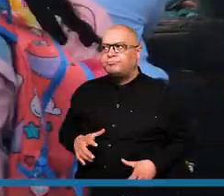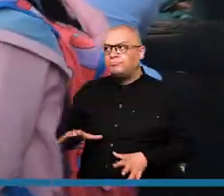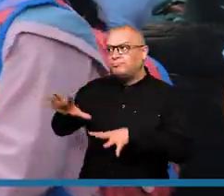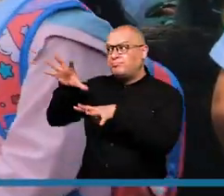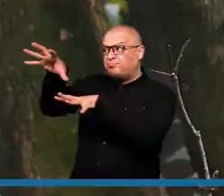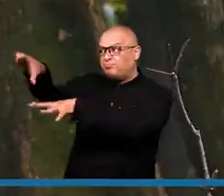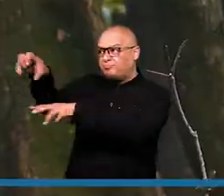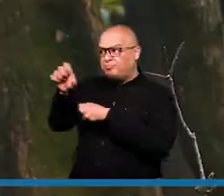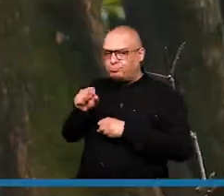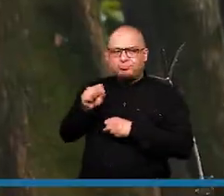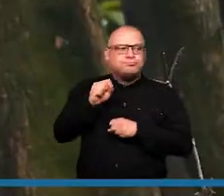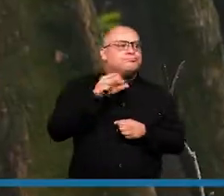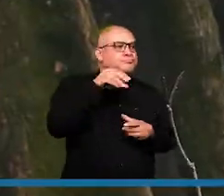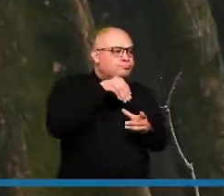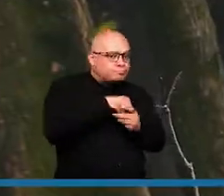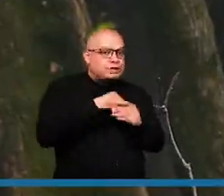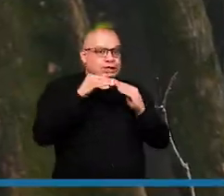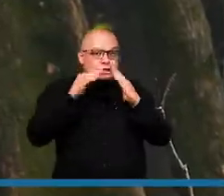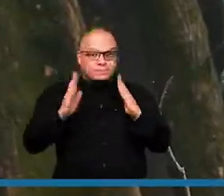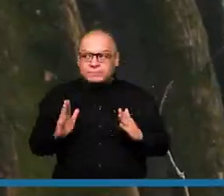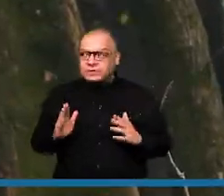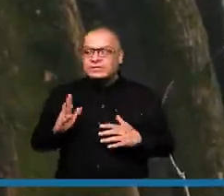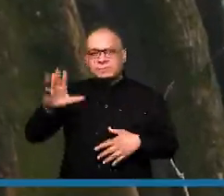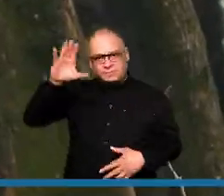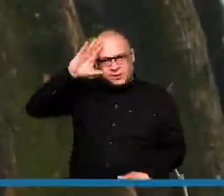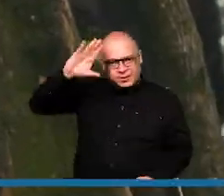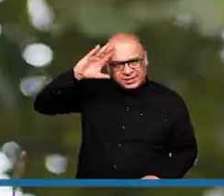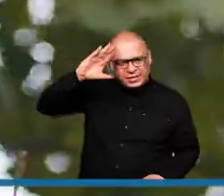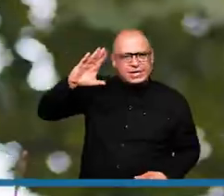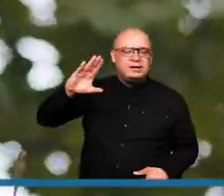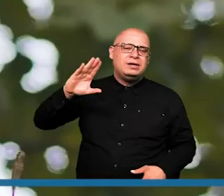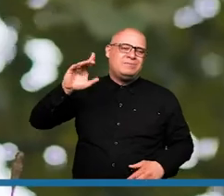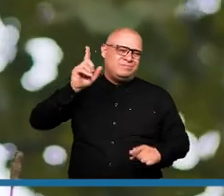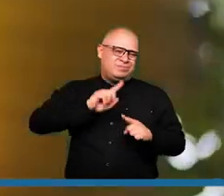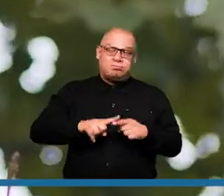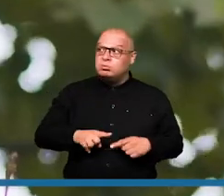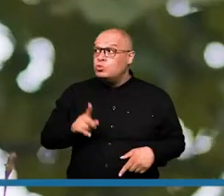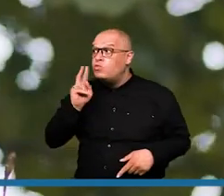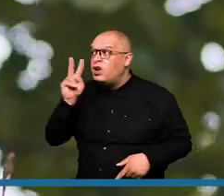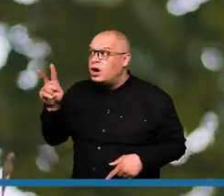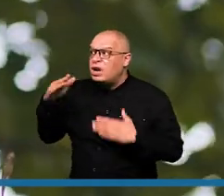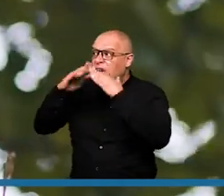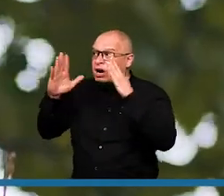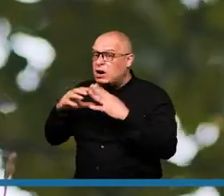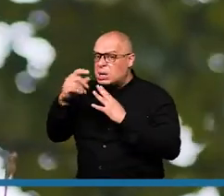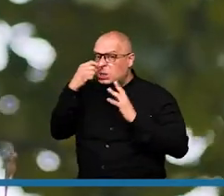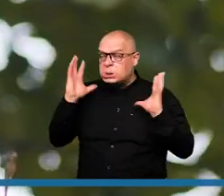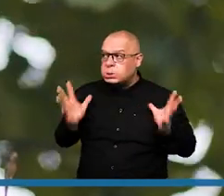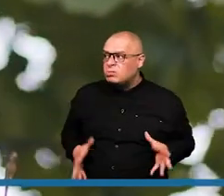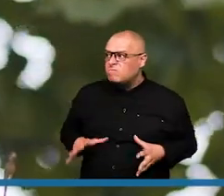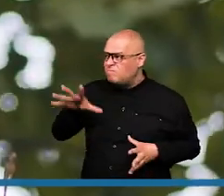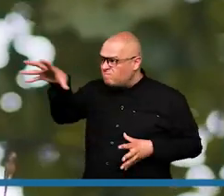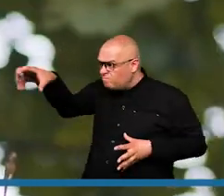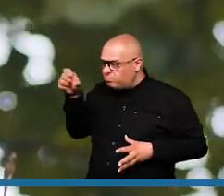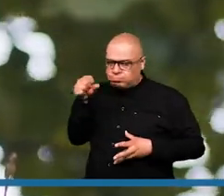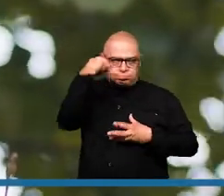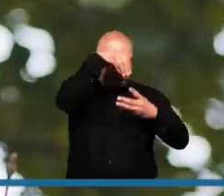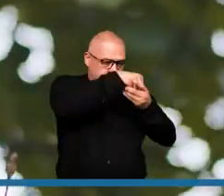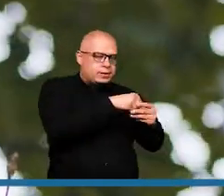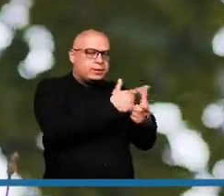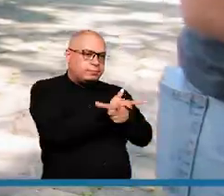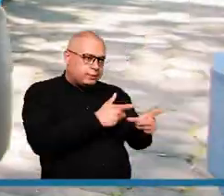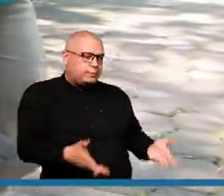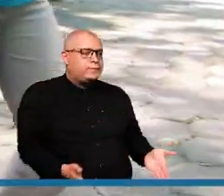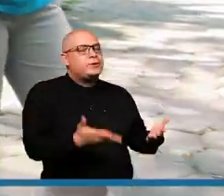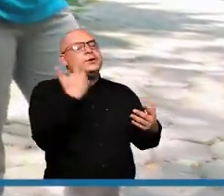las sacaron de sus bosques. Así que luego la policía y otras personas las rescataron y las recuperaron. Y ellas estaban